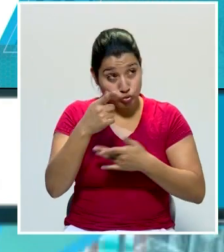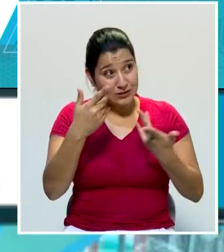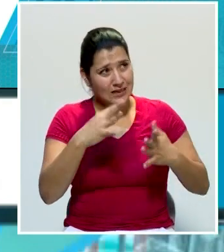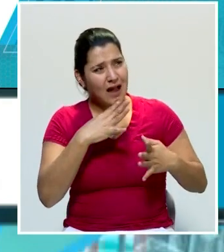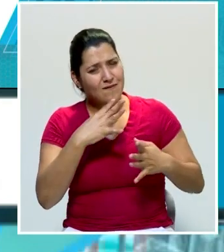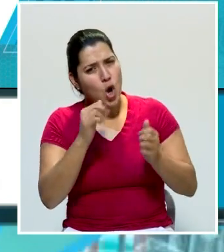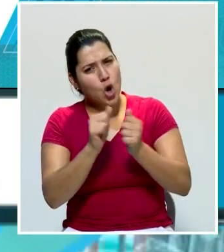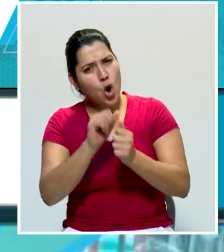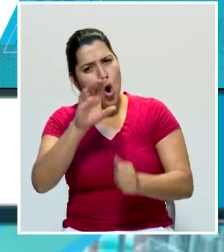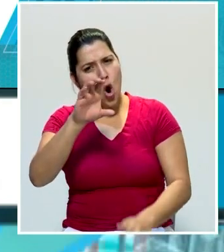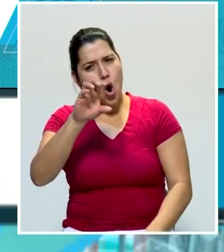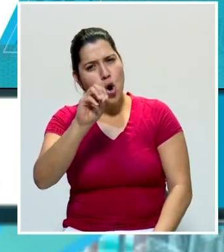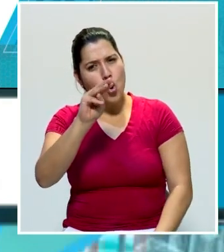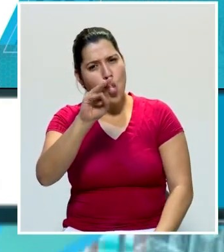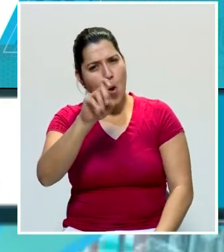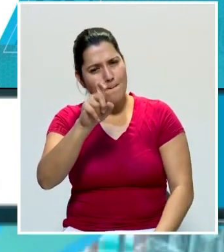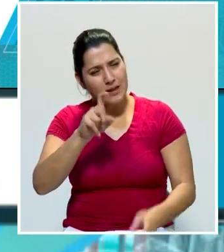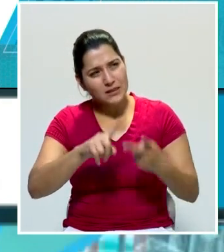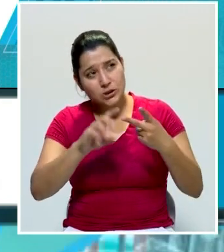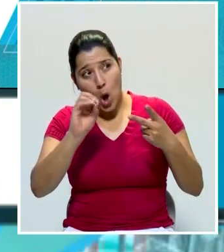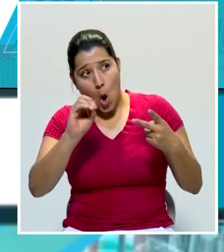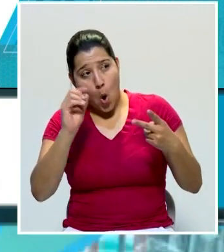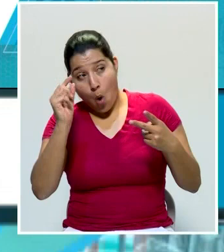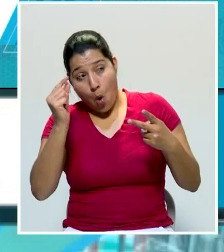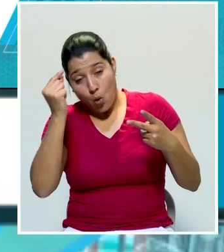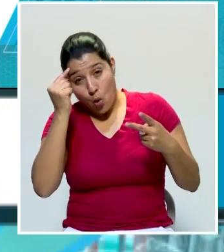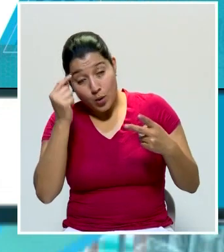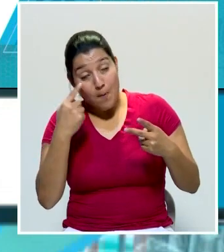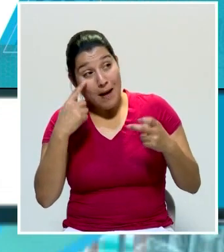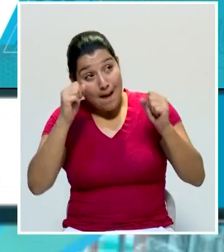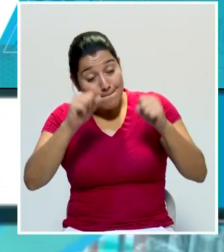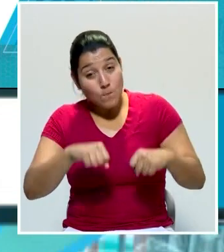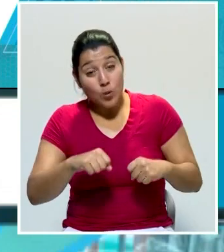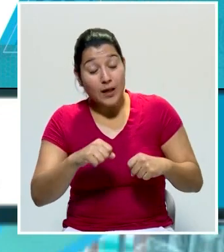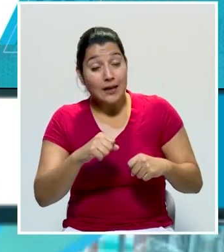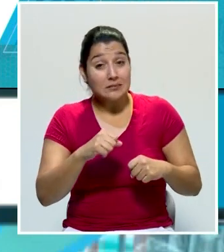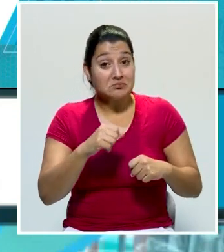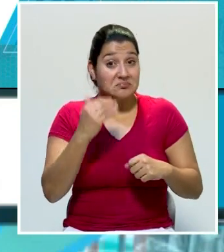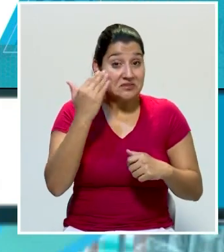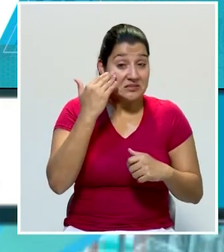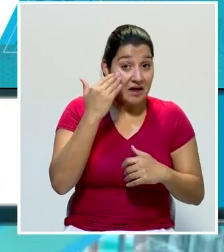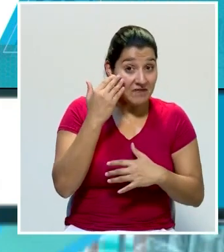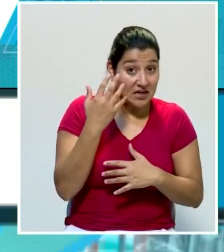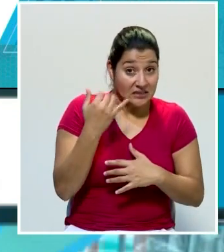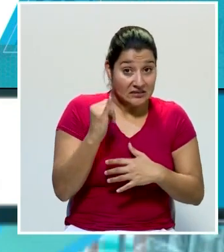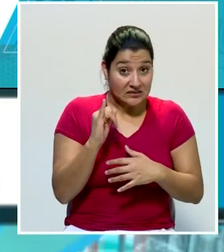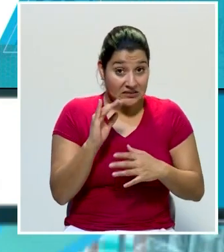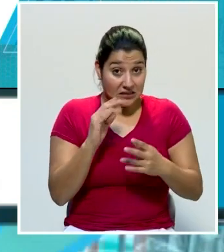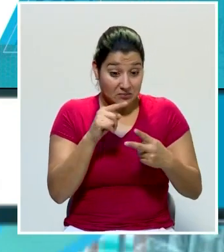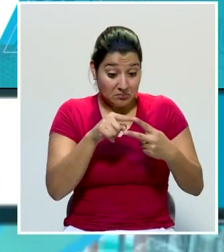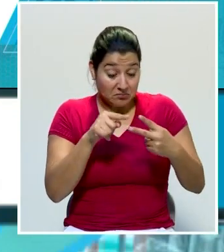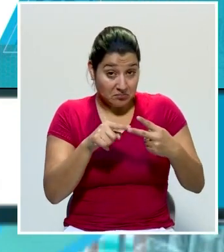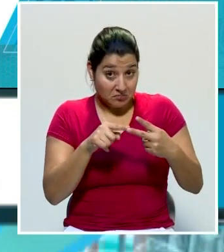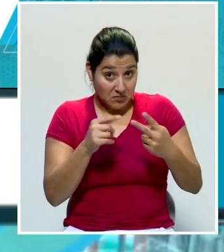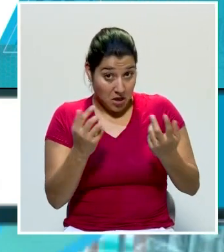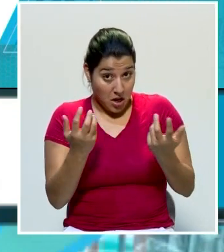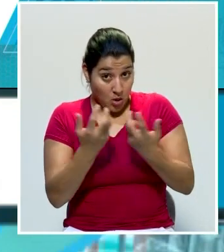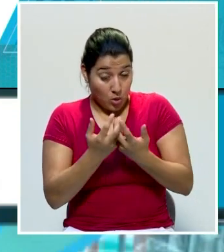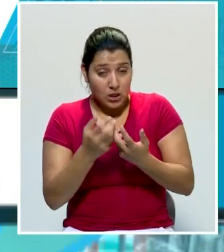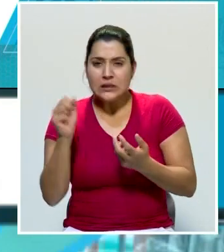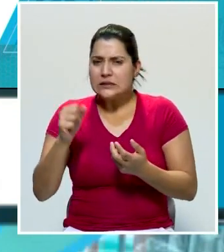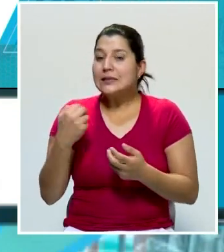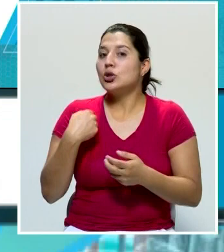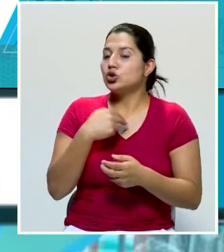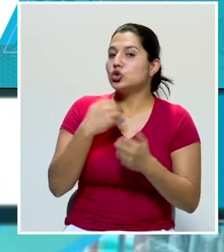o con gente del Ejecutivo para analizar si puede haber congruencia entre ambas propuestas? Sí, estamos en